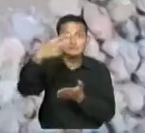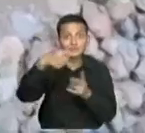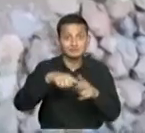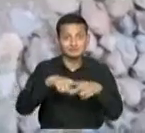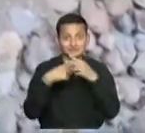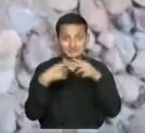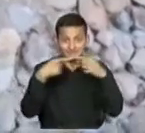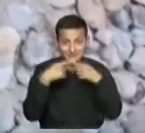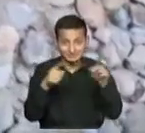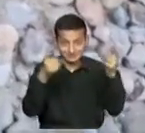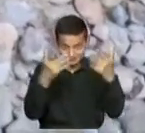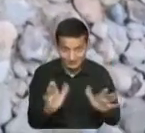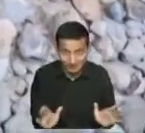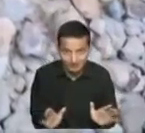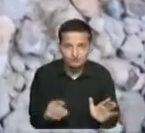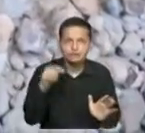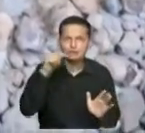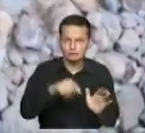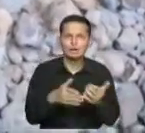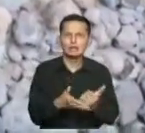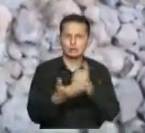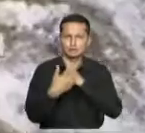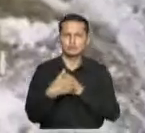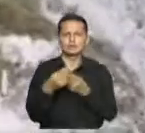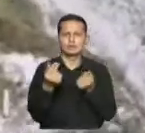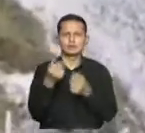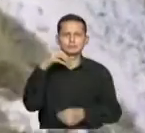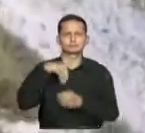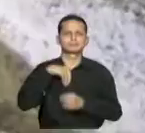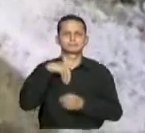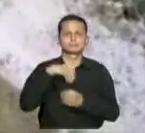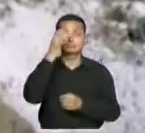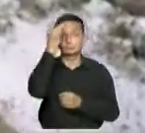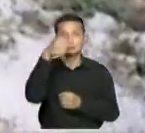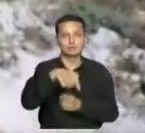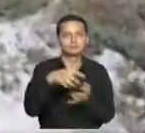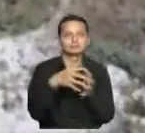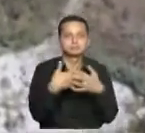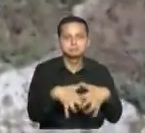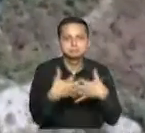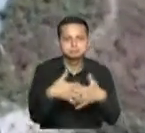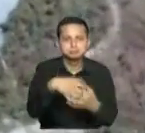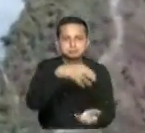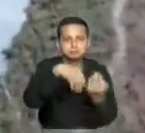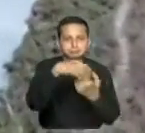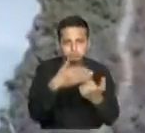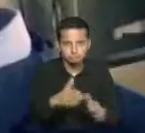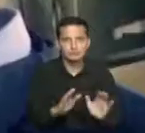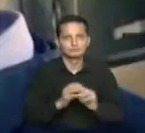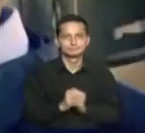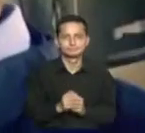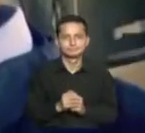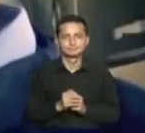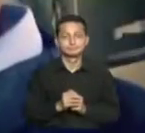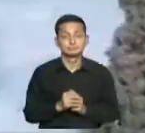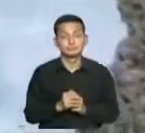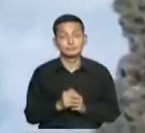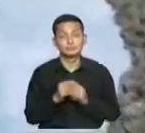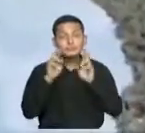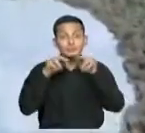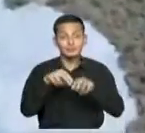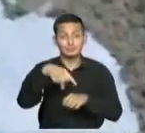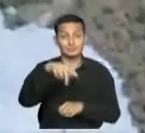semana, Ecuador ya se beneficia con un ahorro generado desde su puesta en funcionamiento. Ser parte del Paute